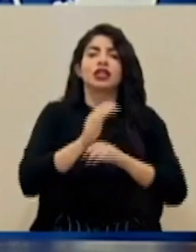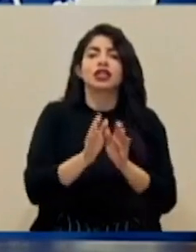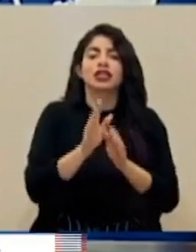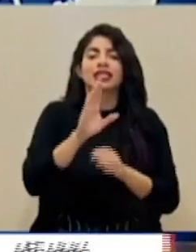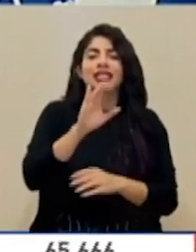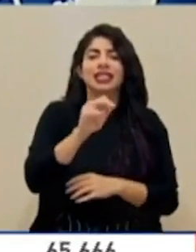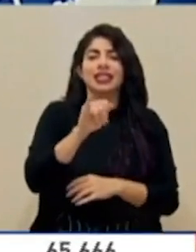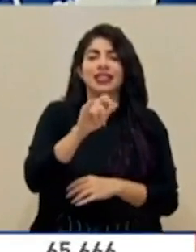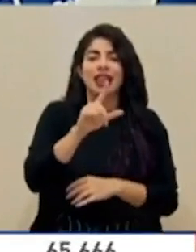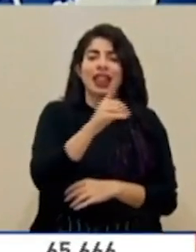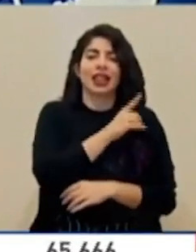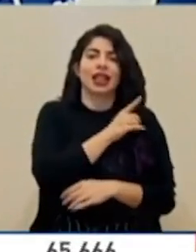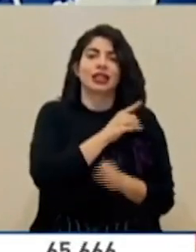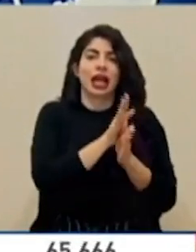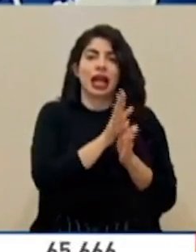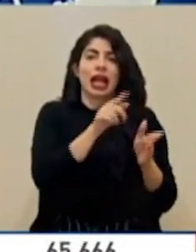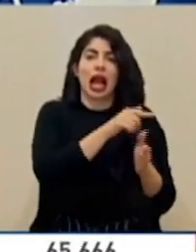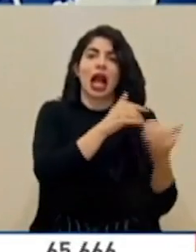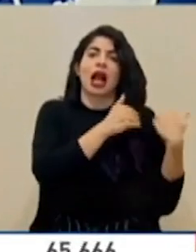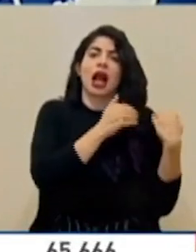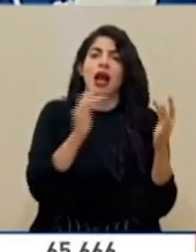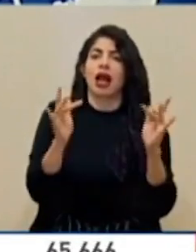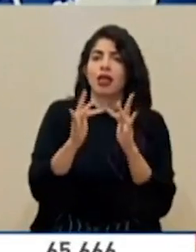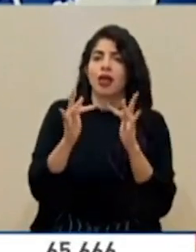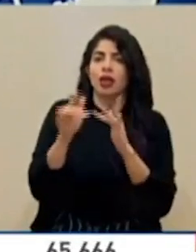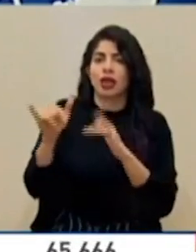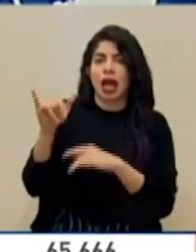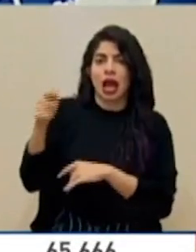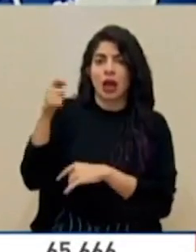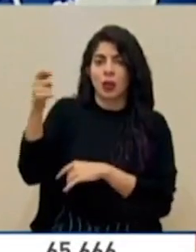para mencionar un dato que es muy importante, don Edgar.